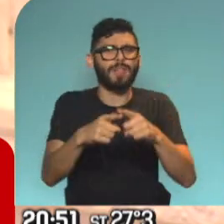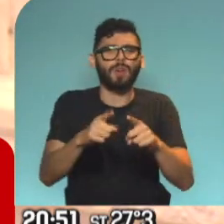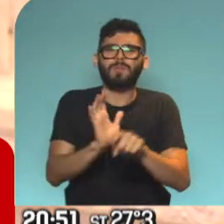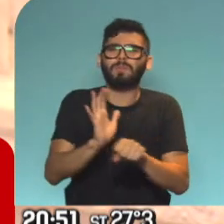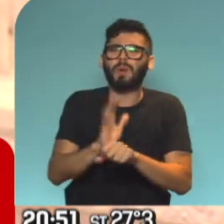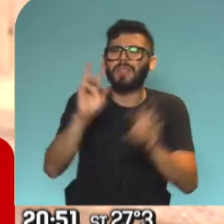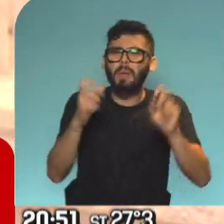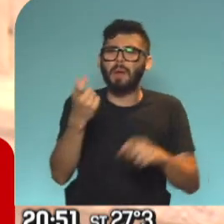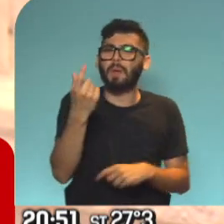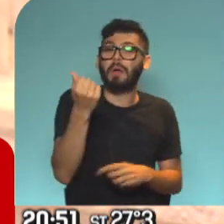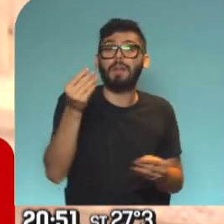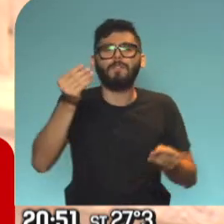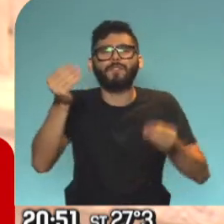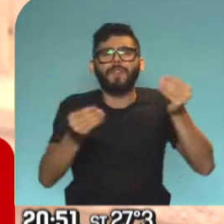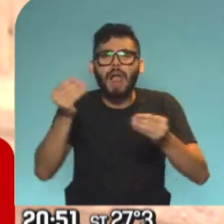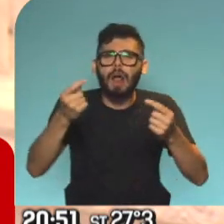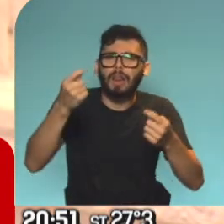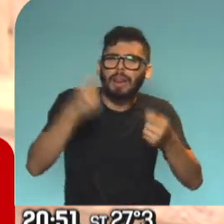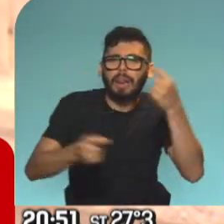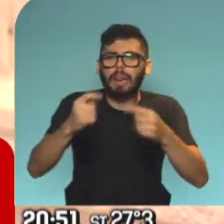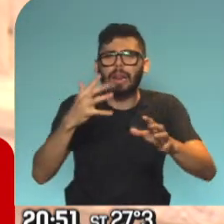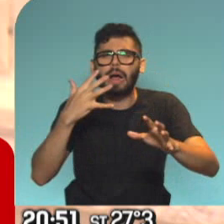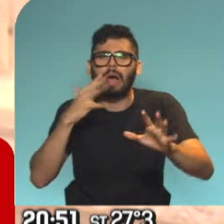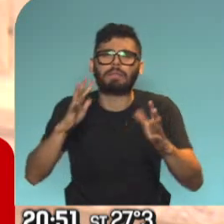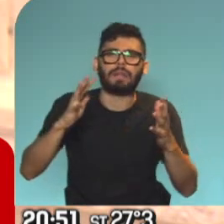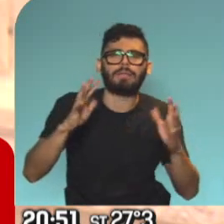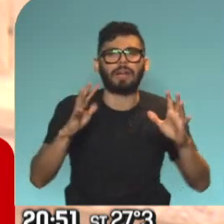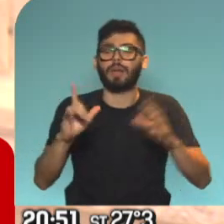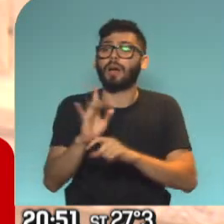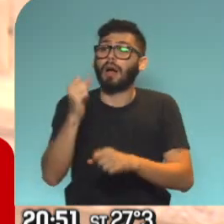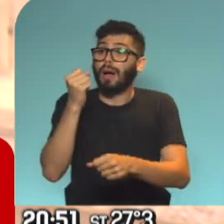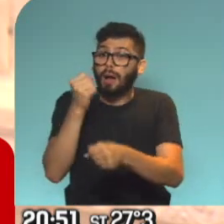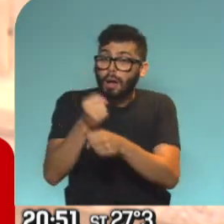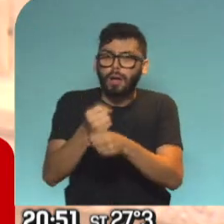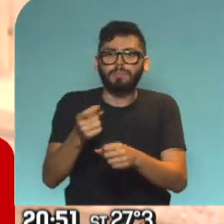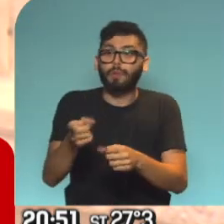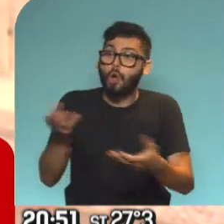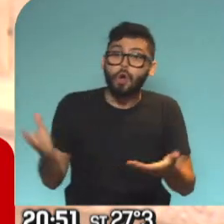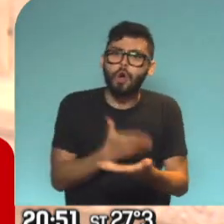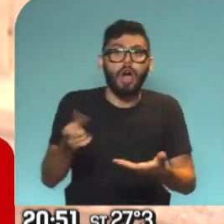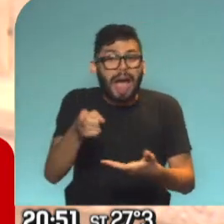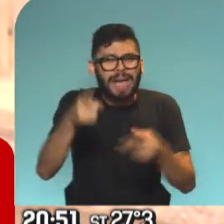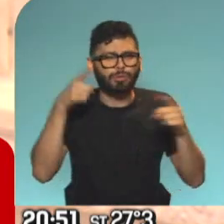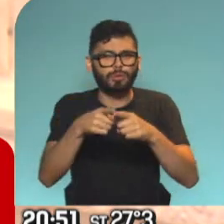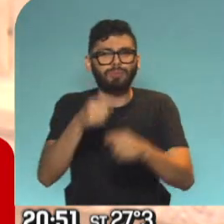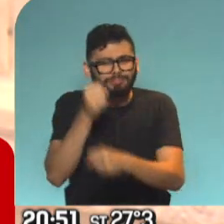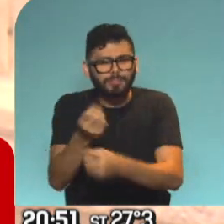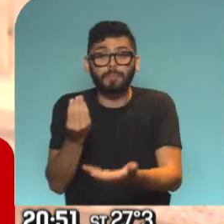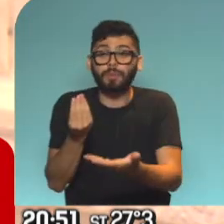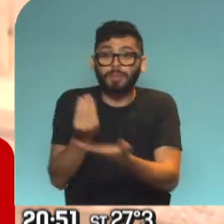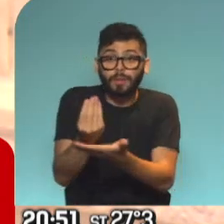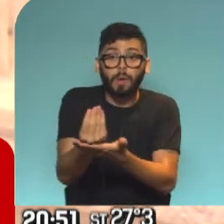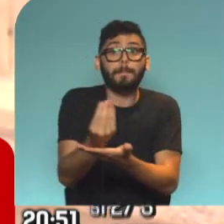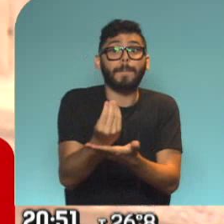especulación financiera y hacia ese modelo de producción y de empleo, y que esa producción y ese empleo empiecen a reducir la pobreza. Ese